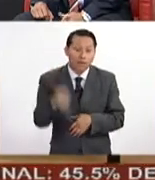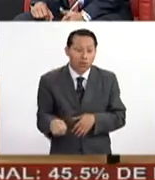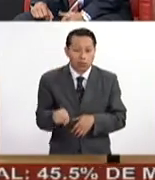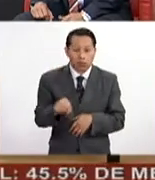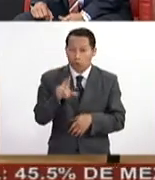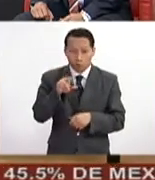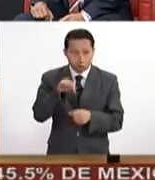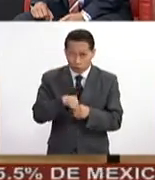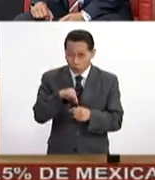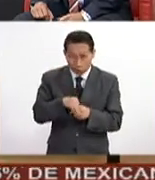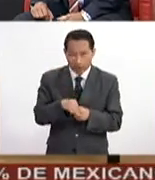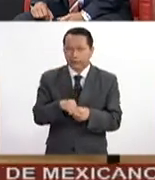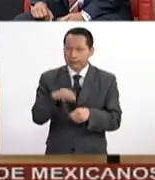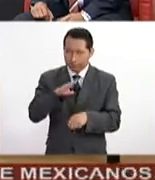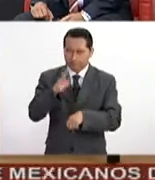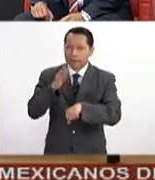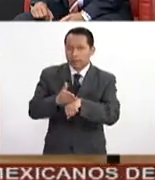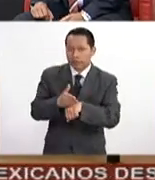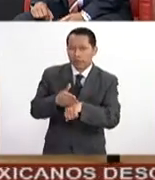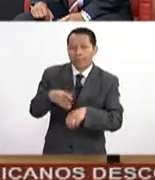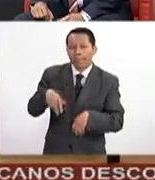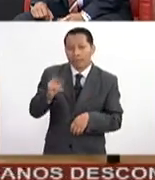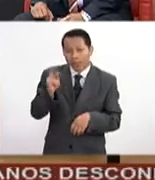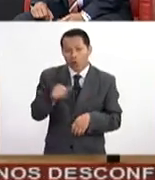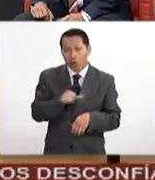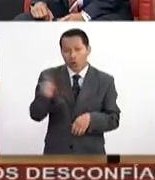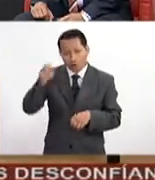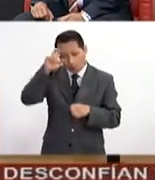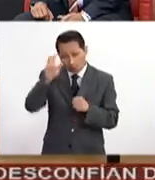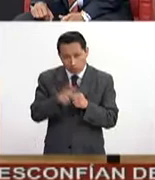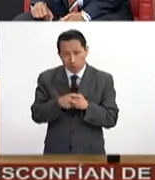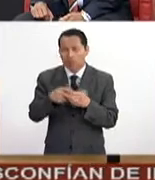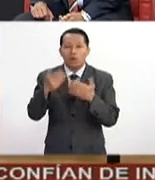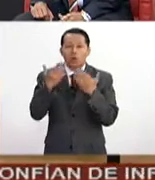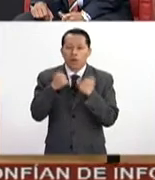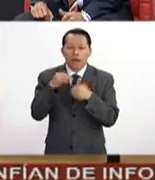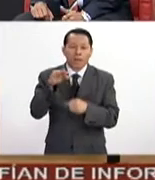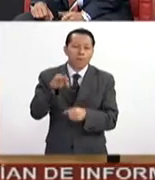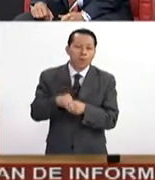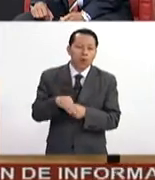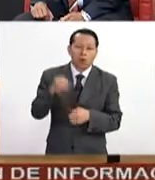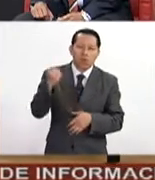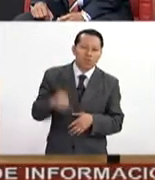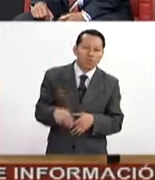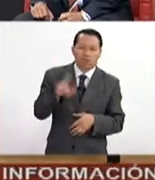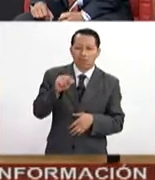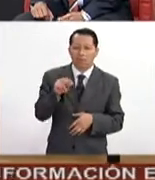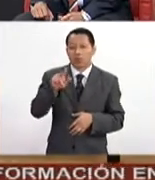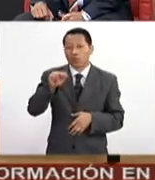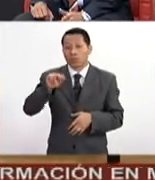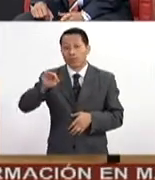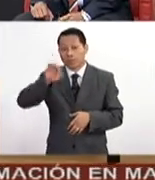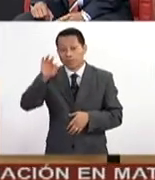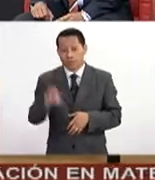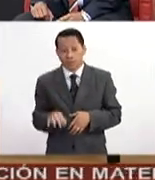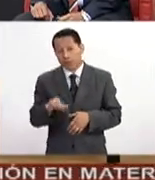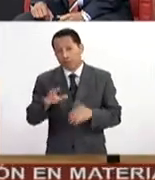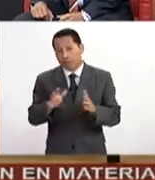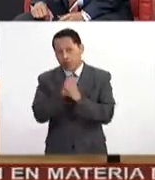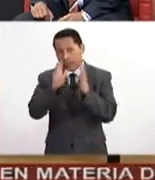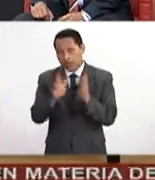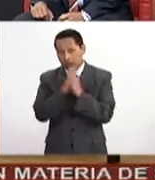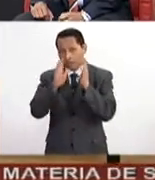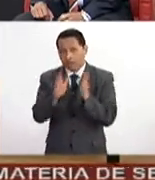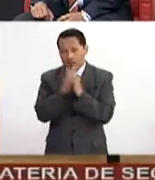votas, hay una sanción. Pero en buena parte de las democracias europeas no hay voto obligatorio. Tener 80% de participación de